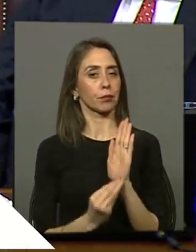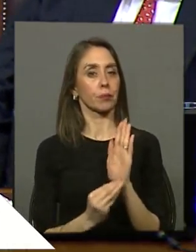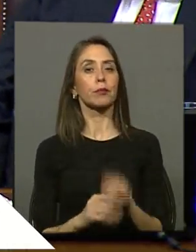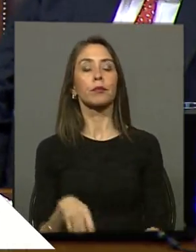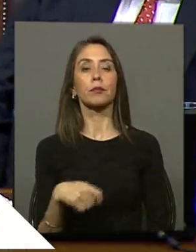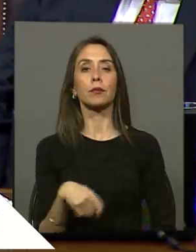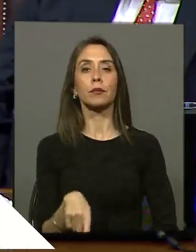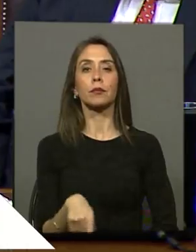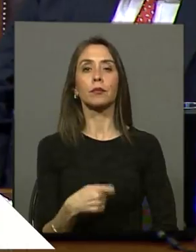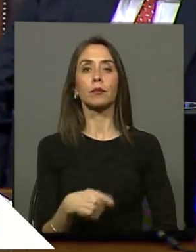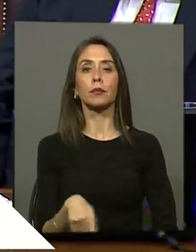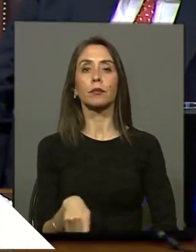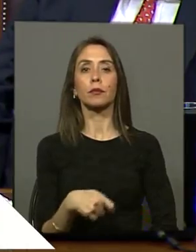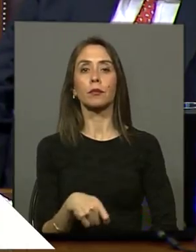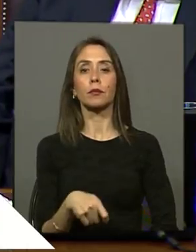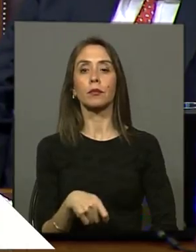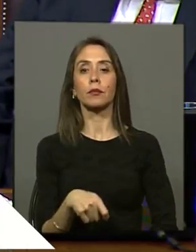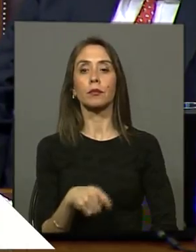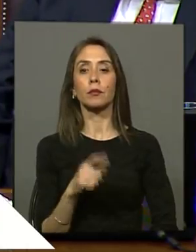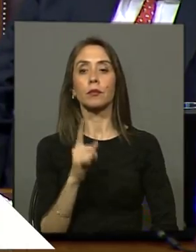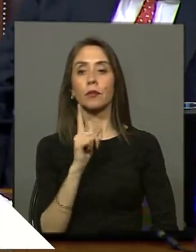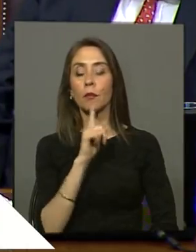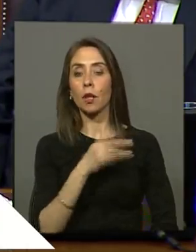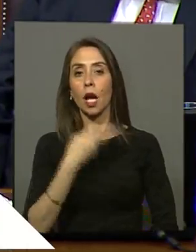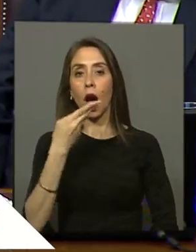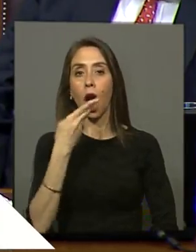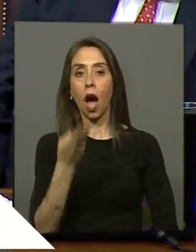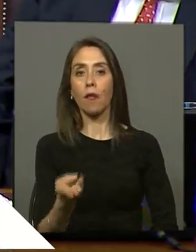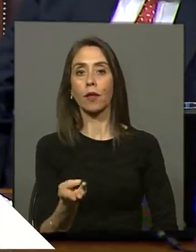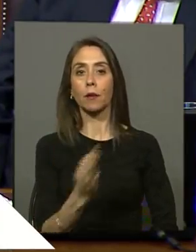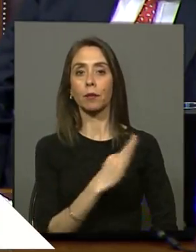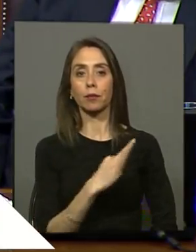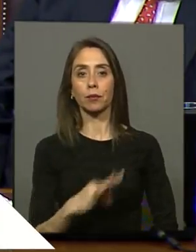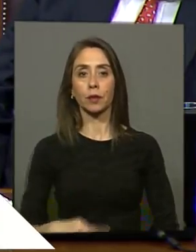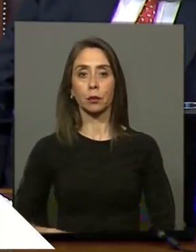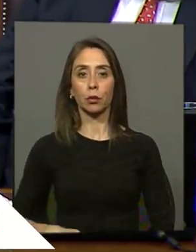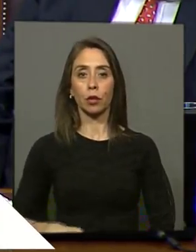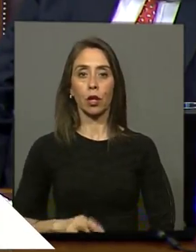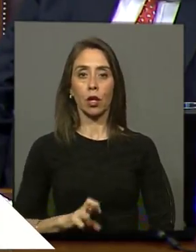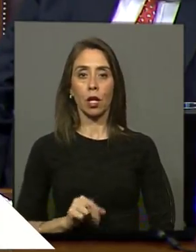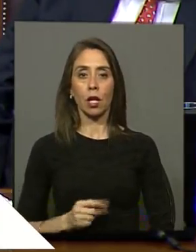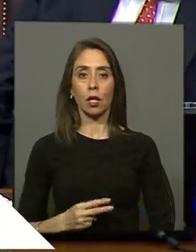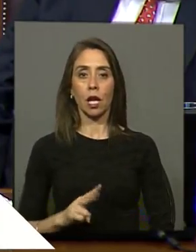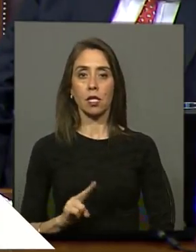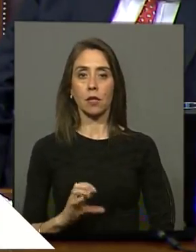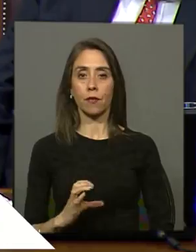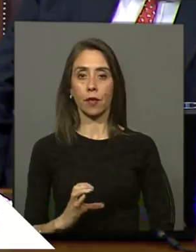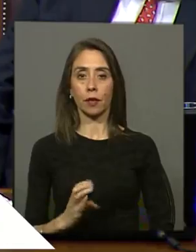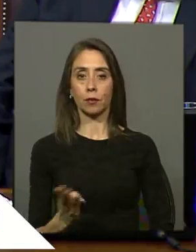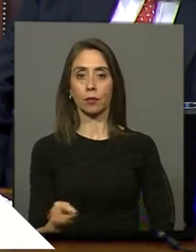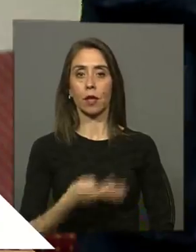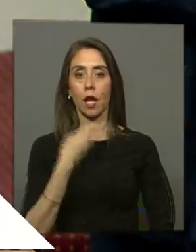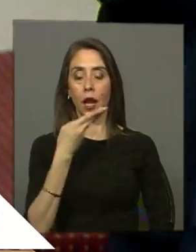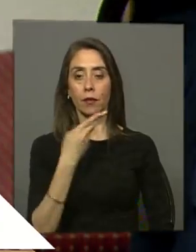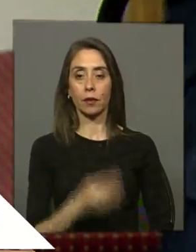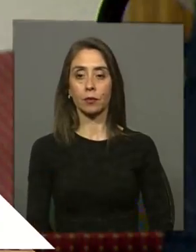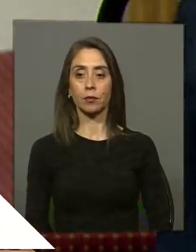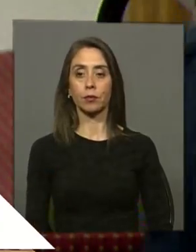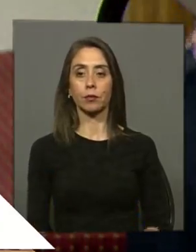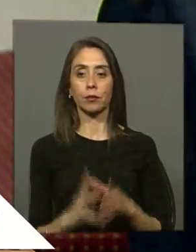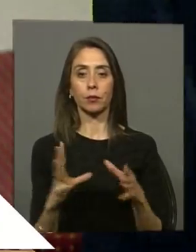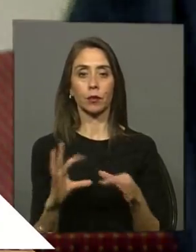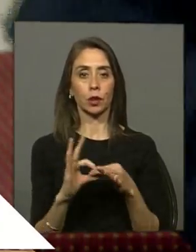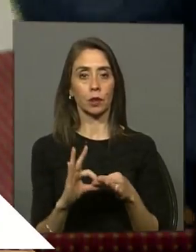para finalizar damos la palabra al diputado Jorge Rackle diputado tiene la palabra muchas